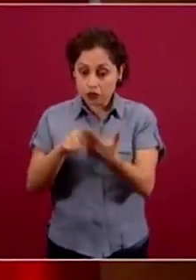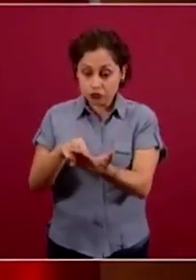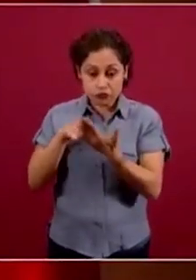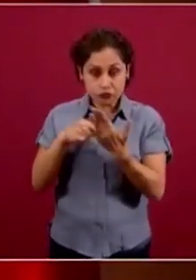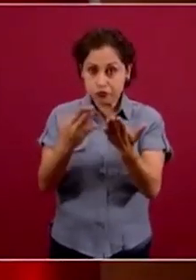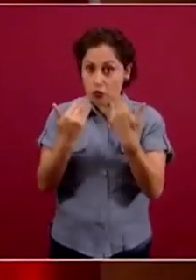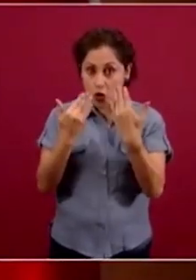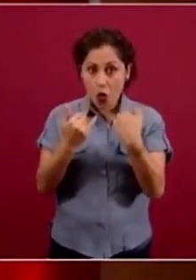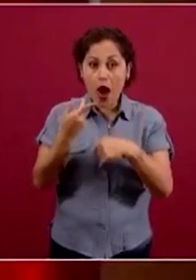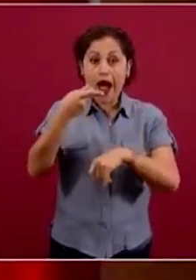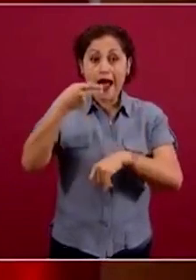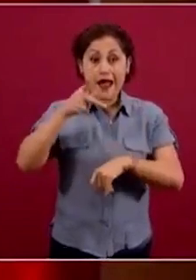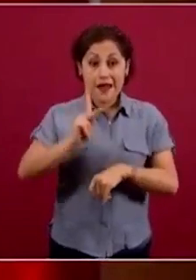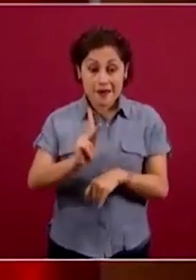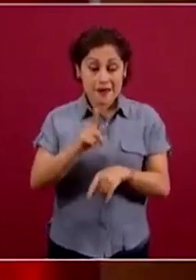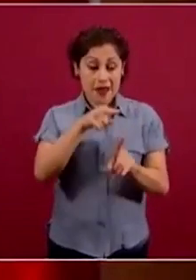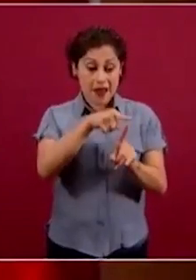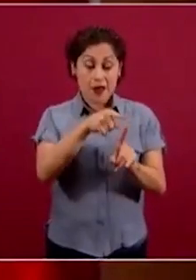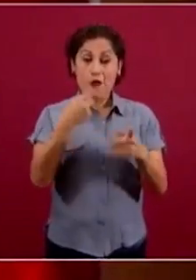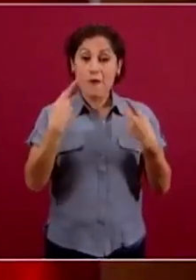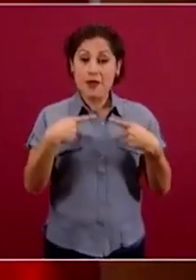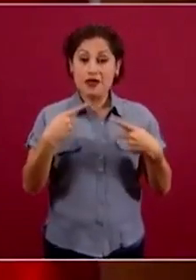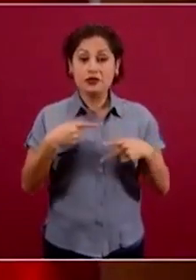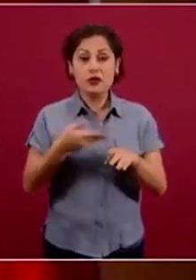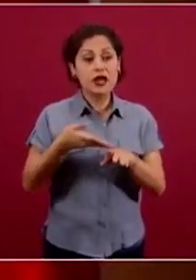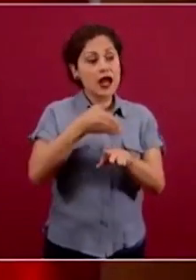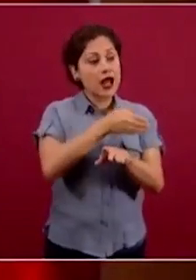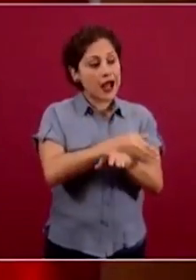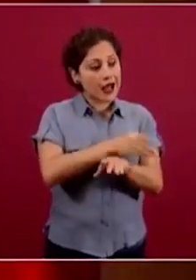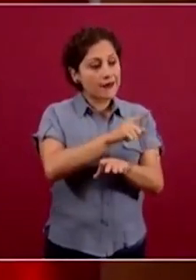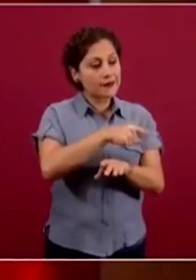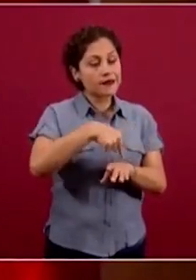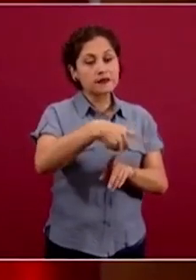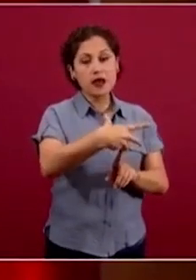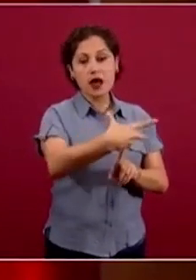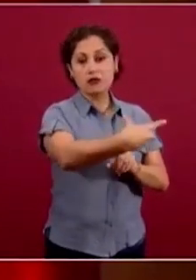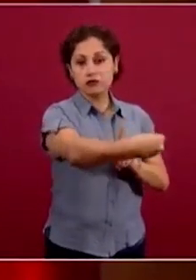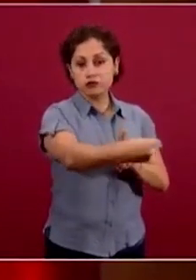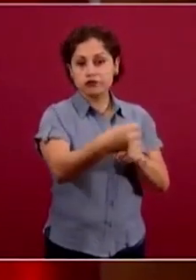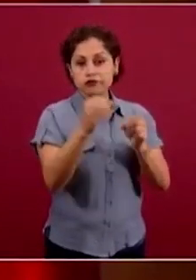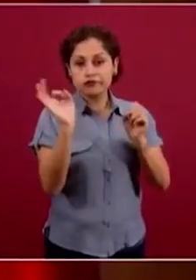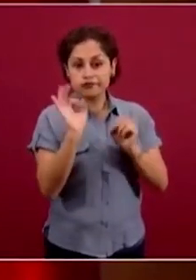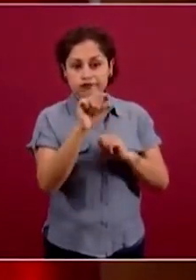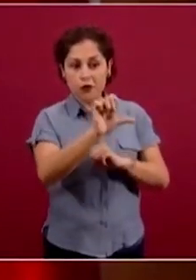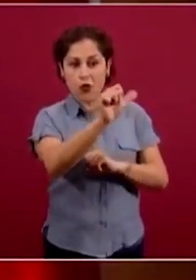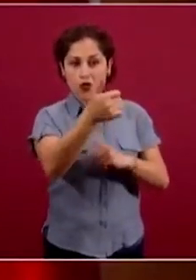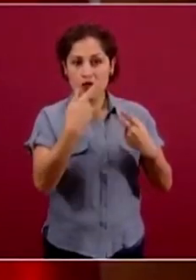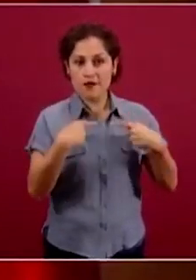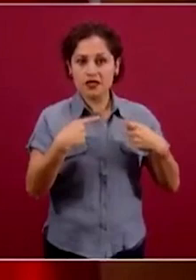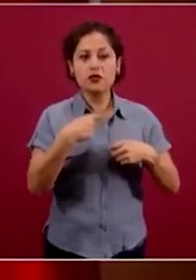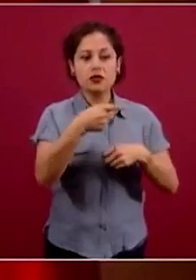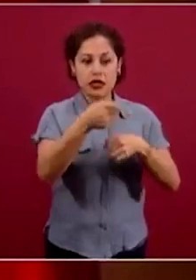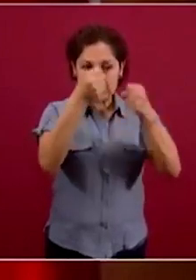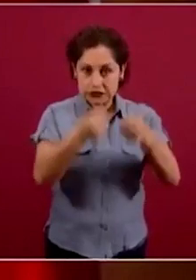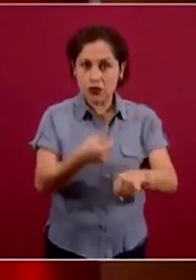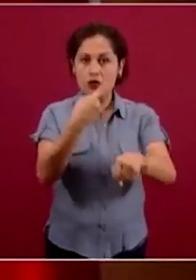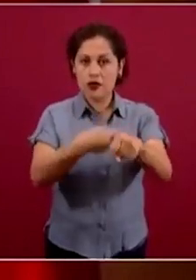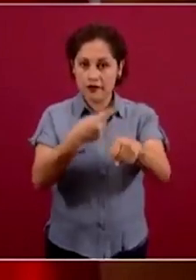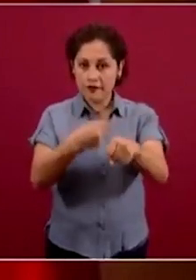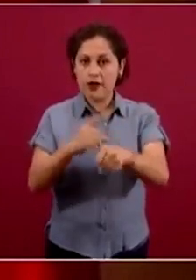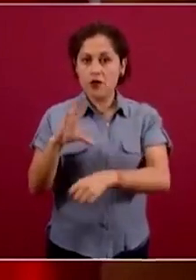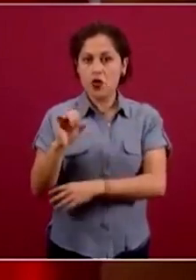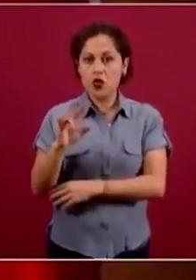antecedentes de exposición a alguien en quien se ha confirmado kovic o alguien que tiene